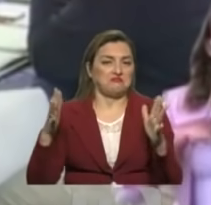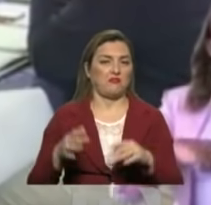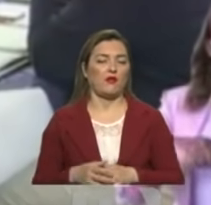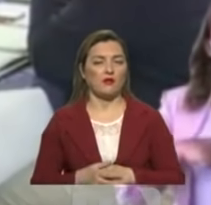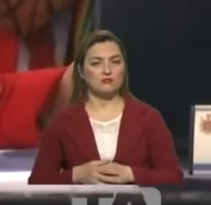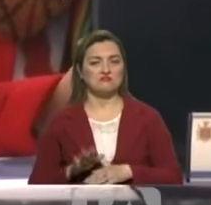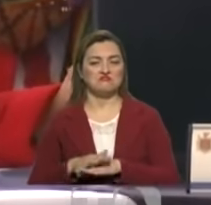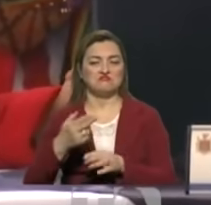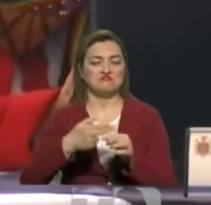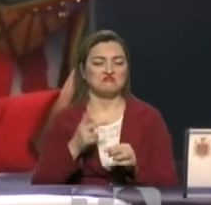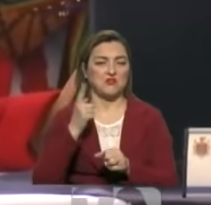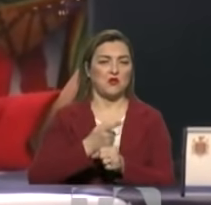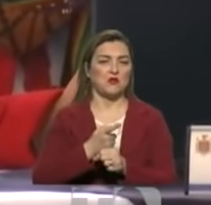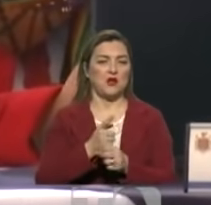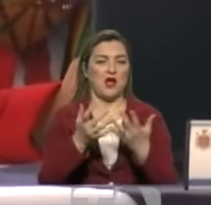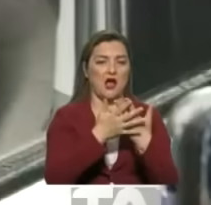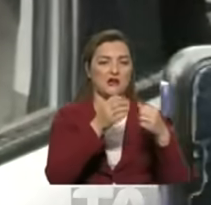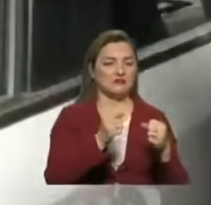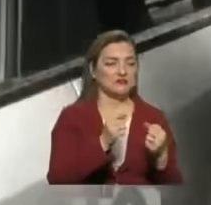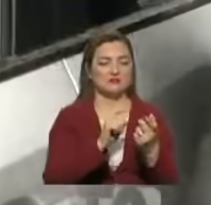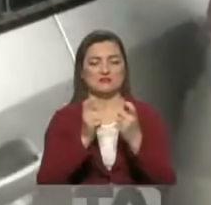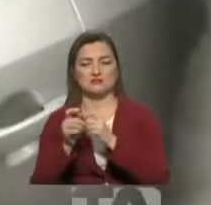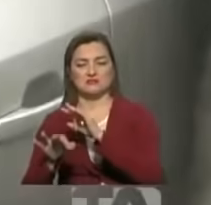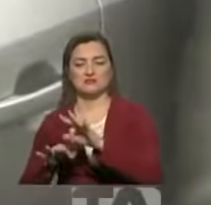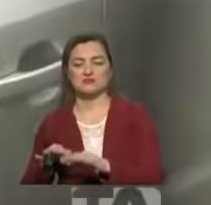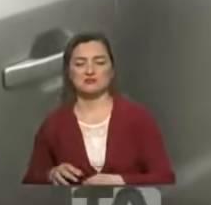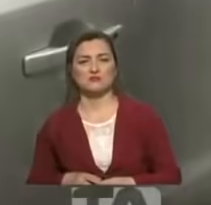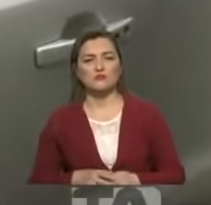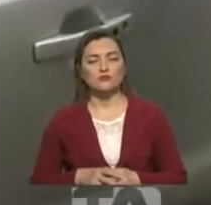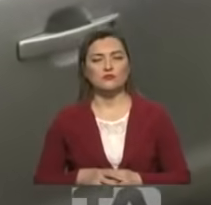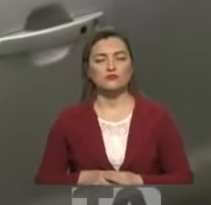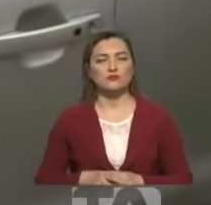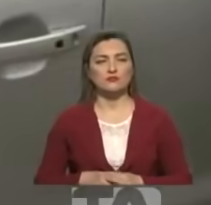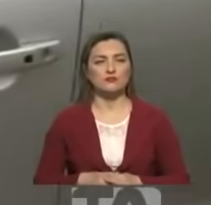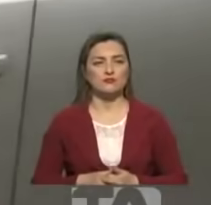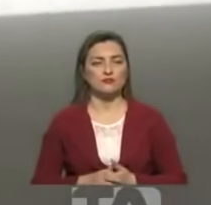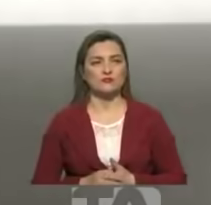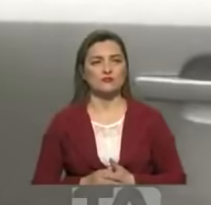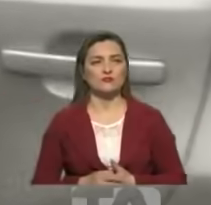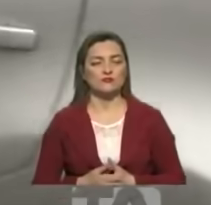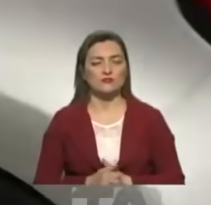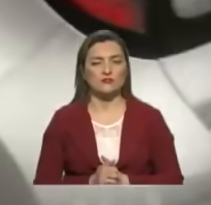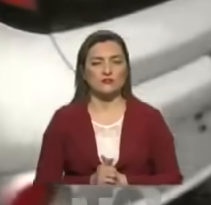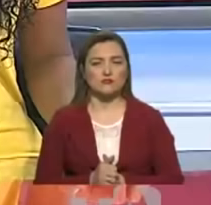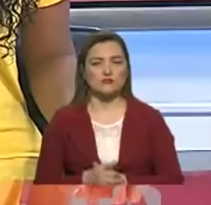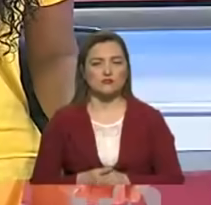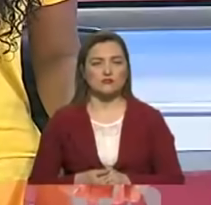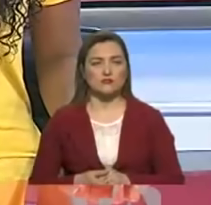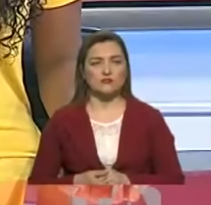su vez llamarlo, pero dictar otras medidas distintas a la prisión preventiva. En Quito, Estefany Paz, 24